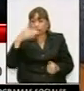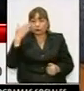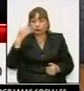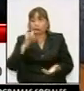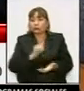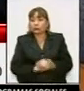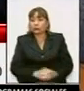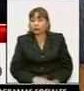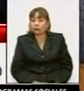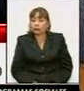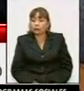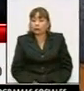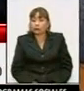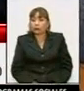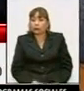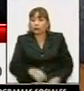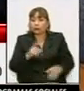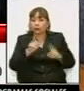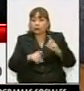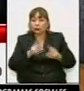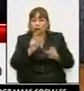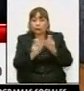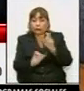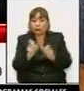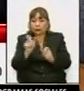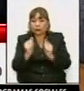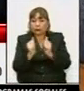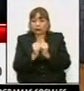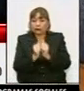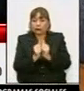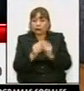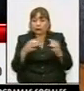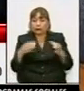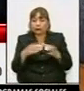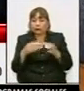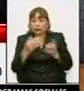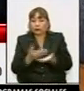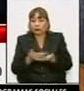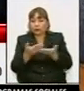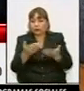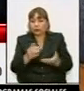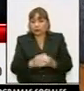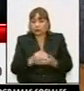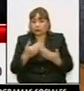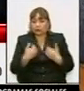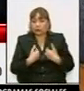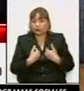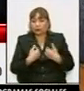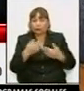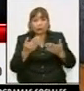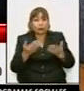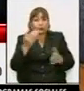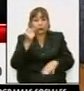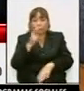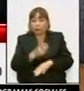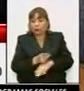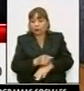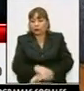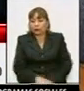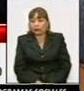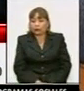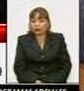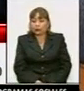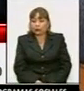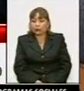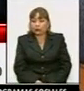digo. ¿Y alguna de las personas identificadas por la Contraloría siguió un proceso penal o tuvo alguna sentencia? No,